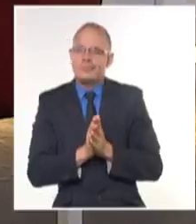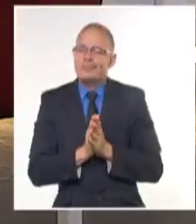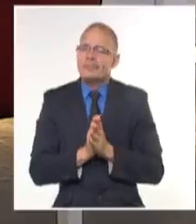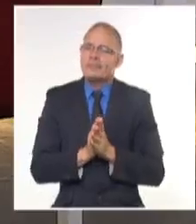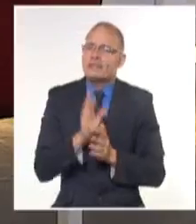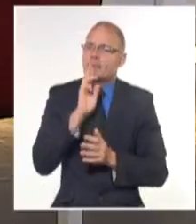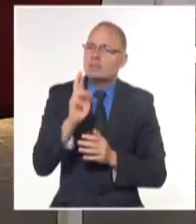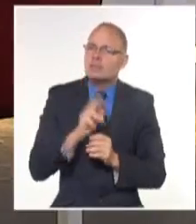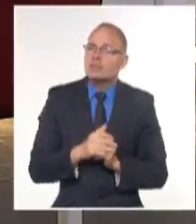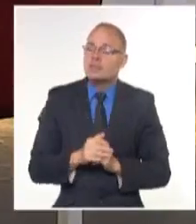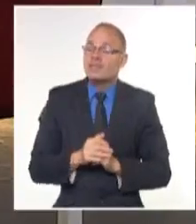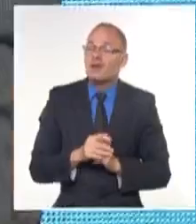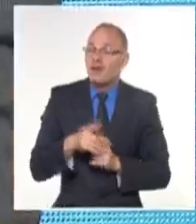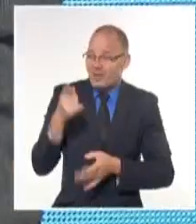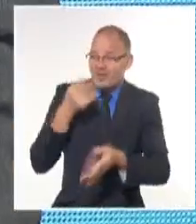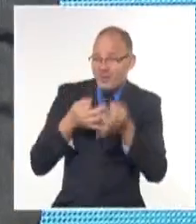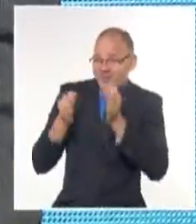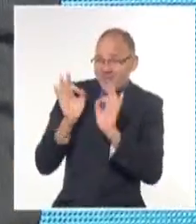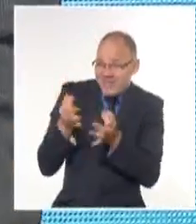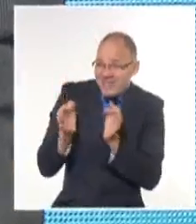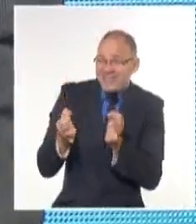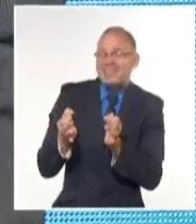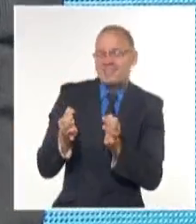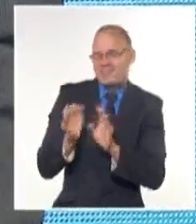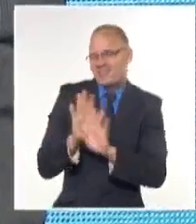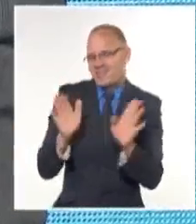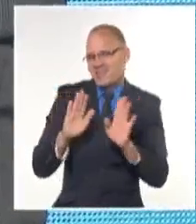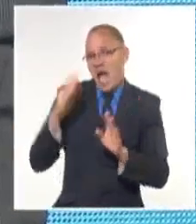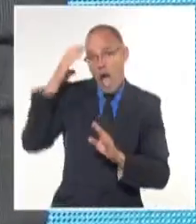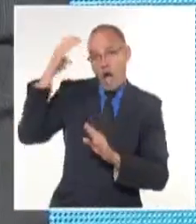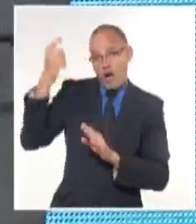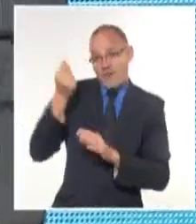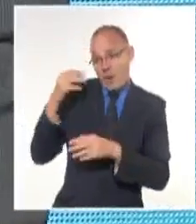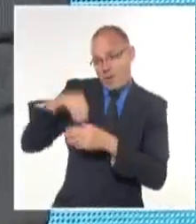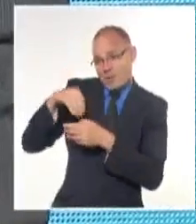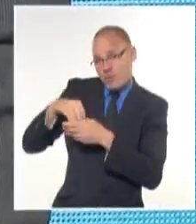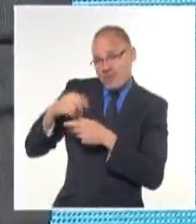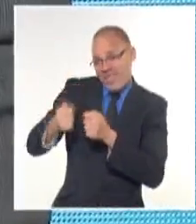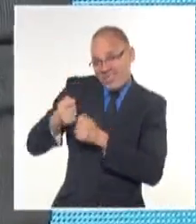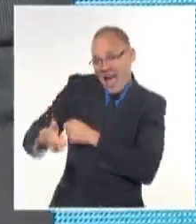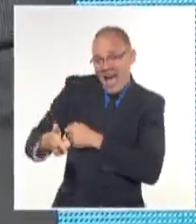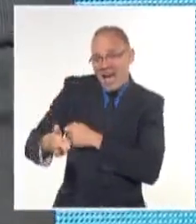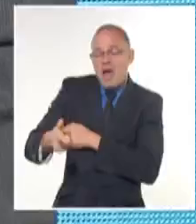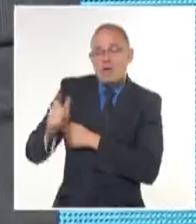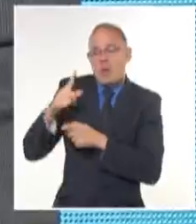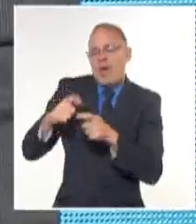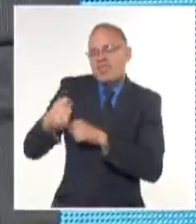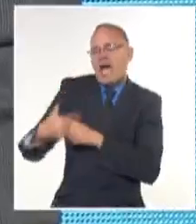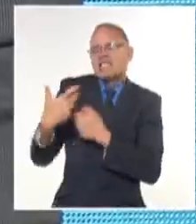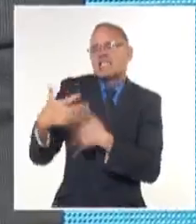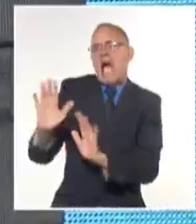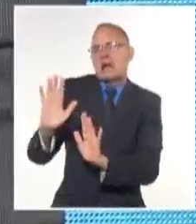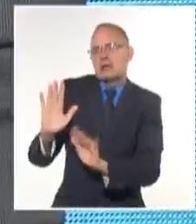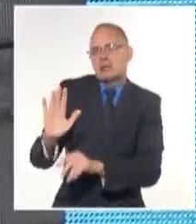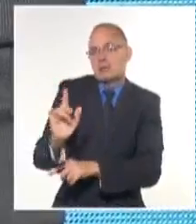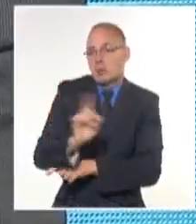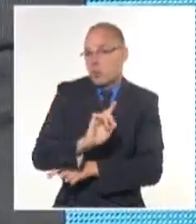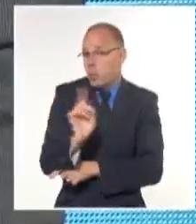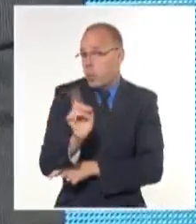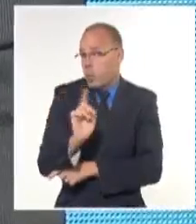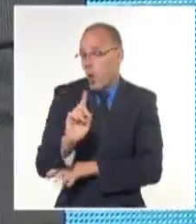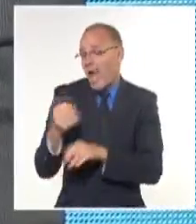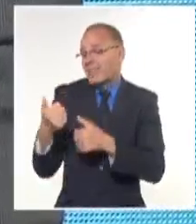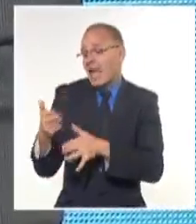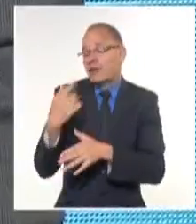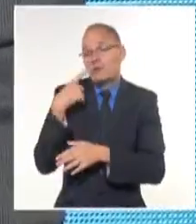hasta el destino final de ese recurso. No basta ver a través de la auditoría que está registrado el gasto, que está debidamente documentado